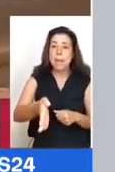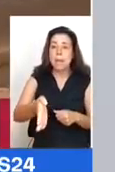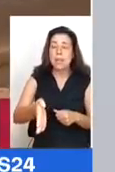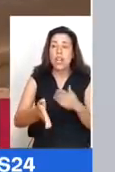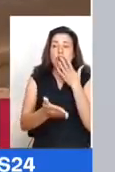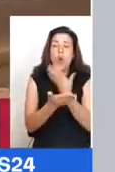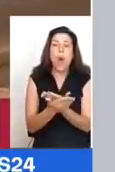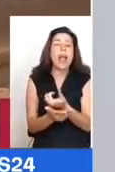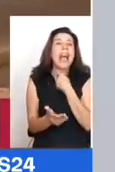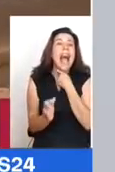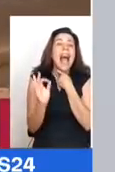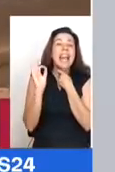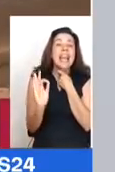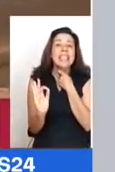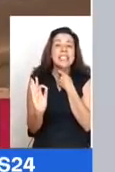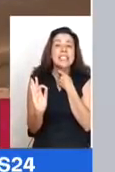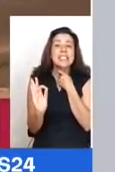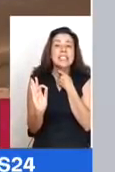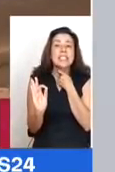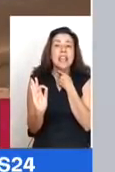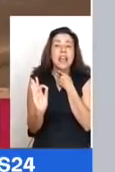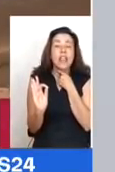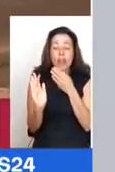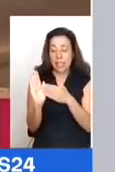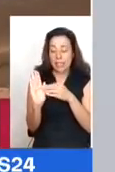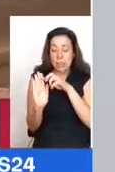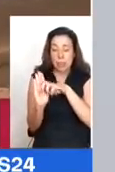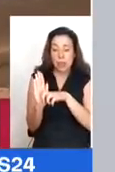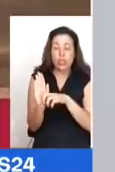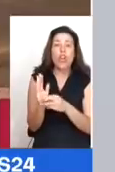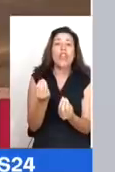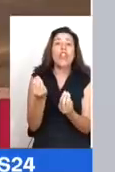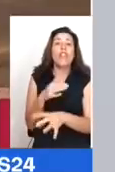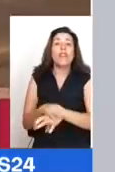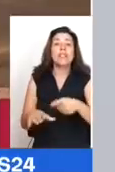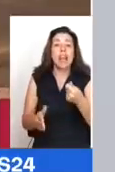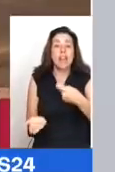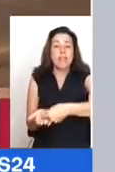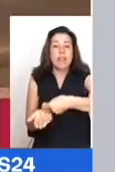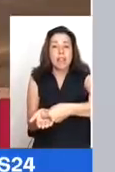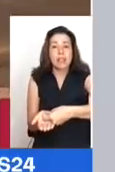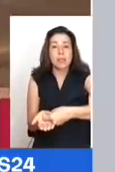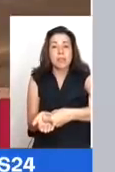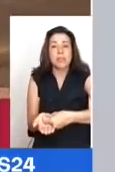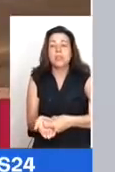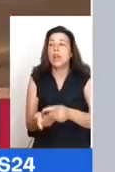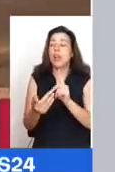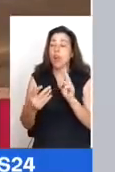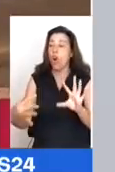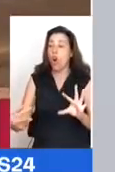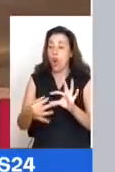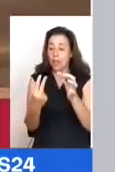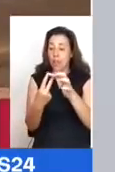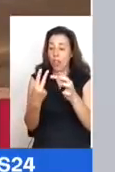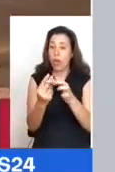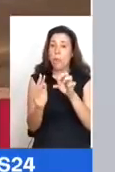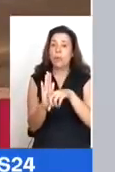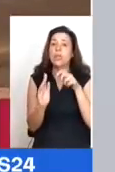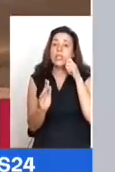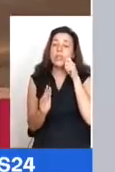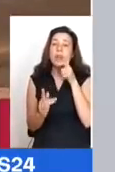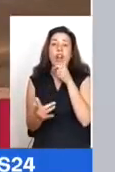hechos que habían ocurrido en la dictadura, y precisamente ese aspecto no logró los 78 votos necesarios para que